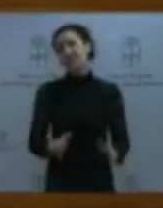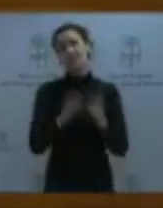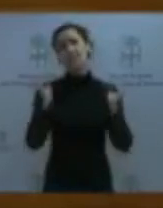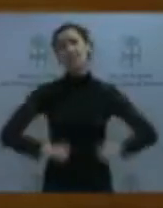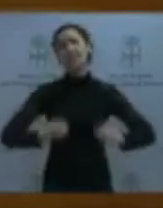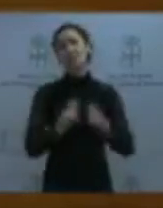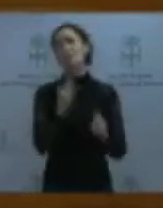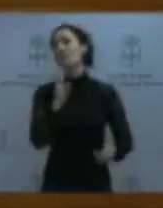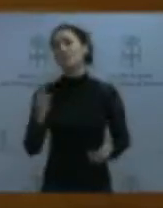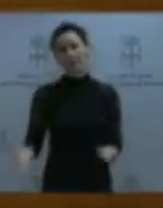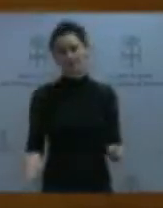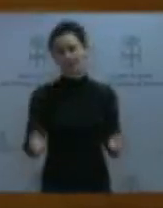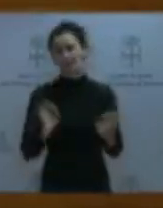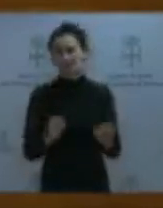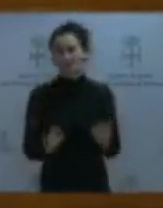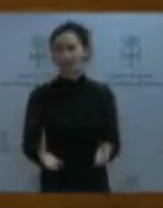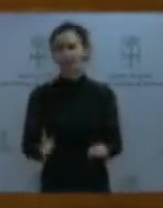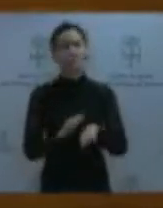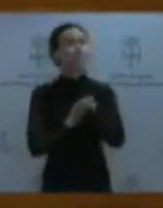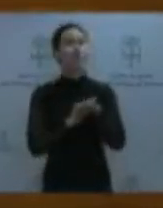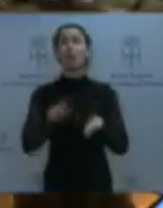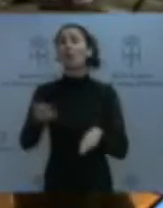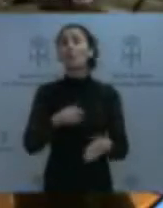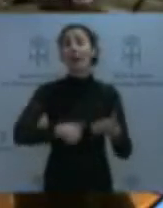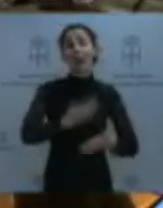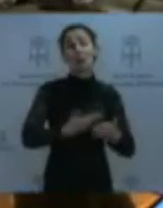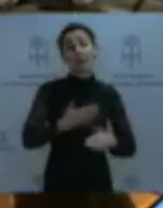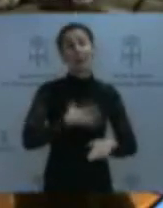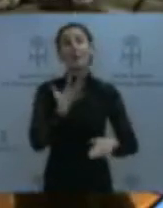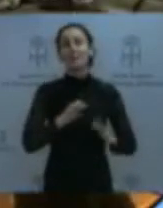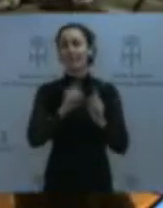Así es difícil. Compre un boleto, señor Fernández, igual le toca la lotería y pactamos unos presupuestos.